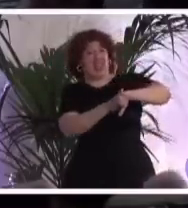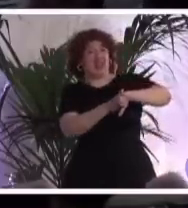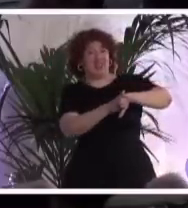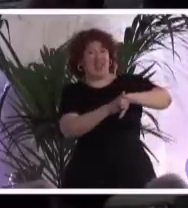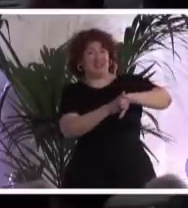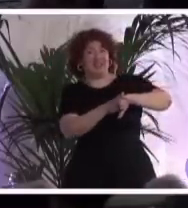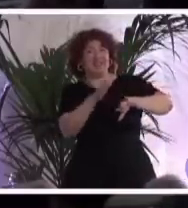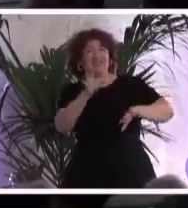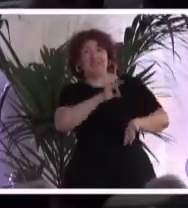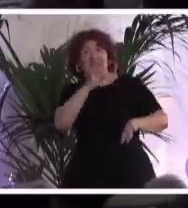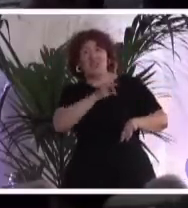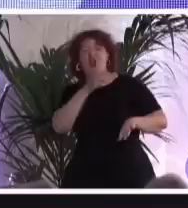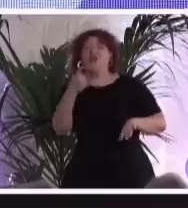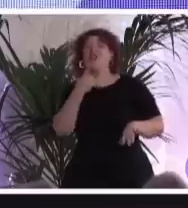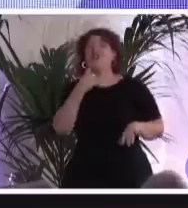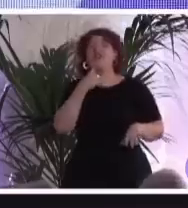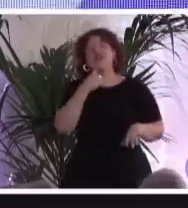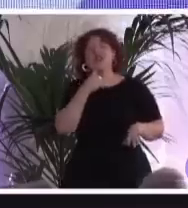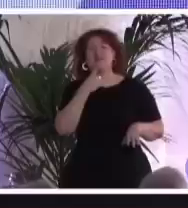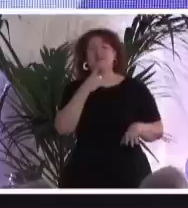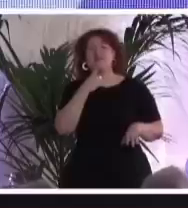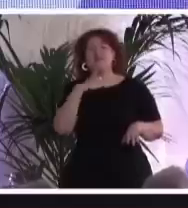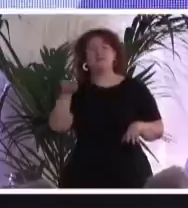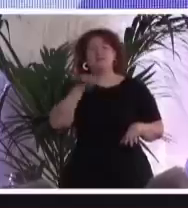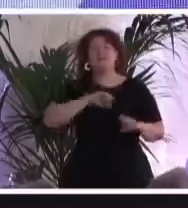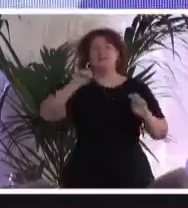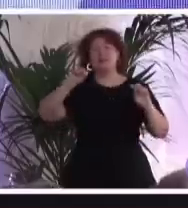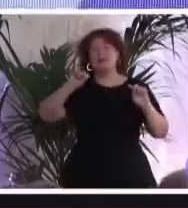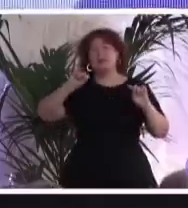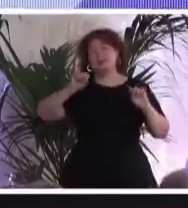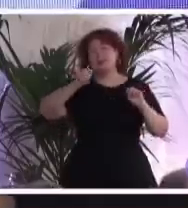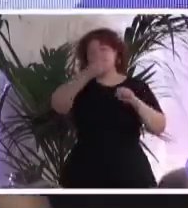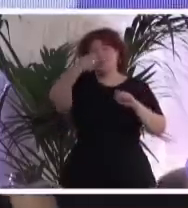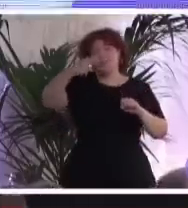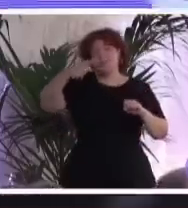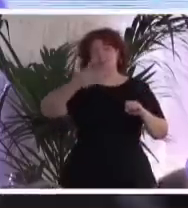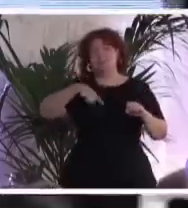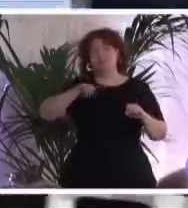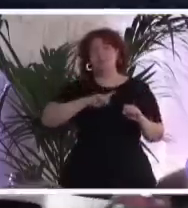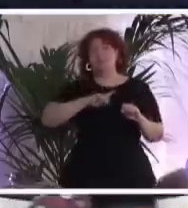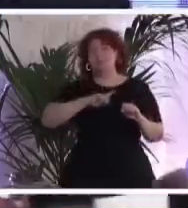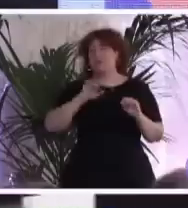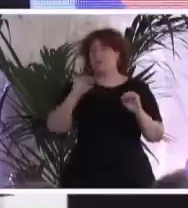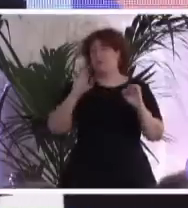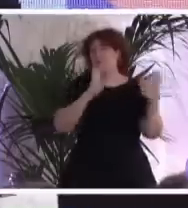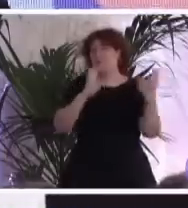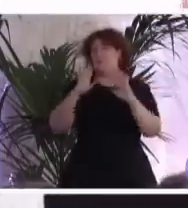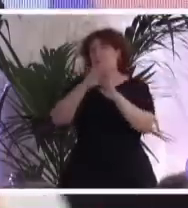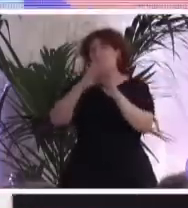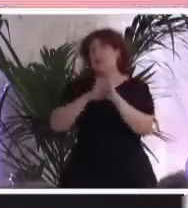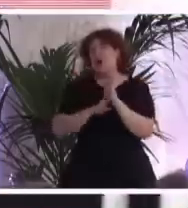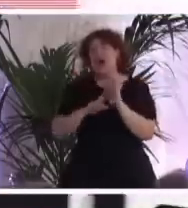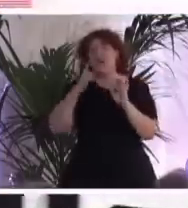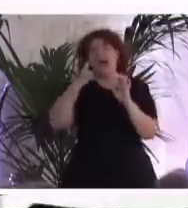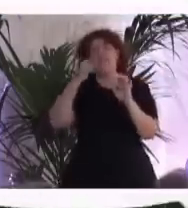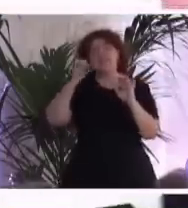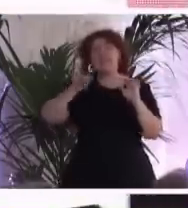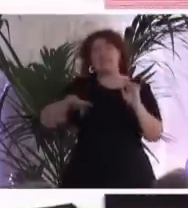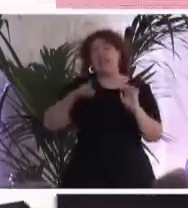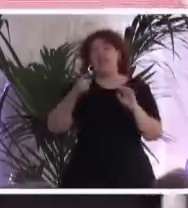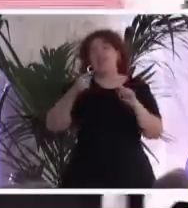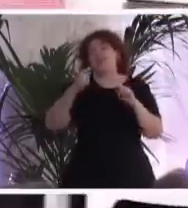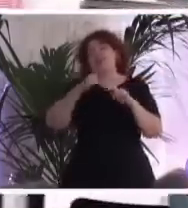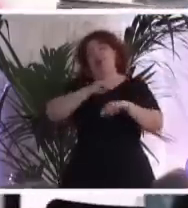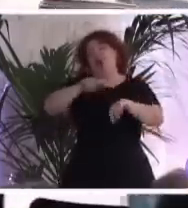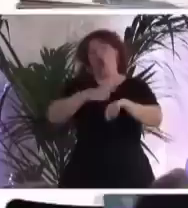El señor que decide Quién hace duplex y quién no hace dúplex en su programa resulta que ya era un soldado